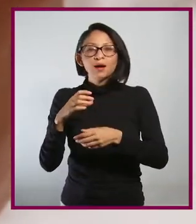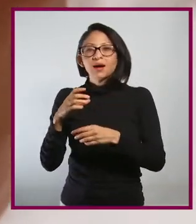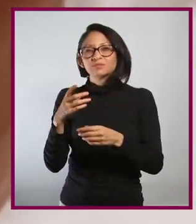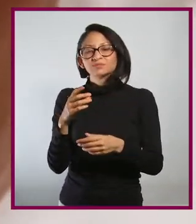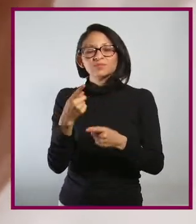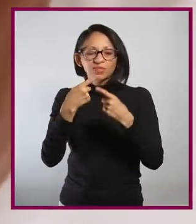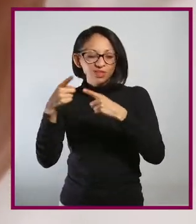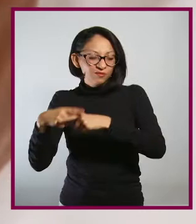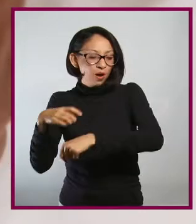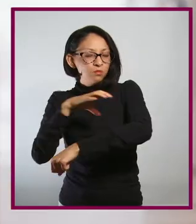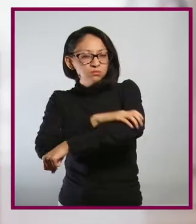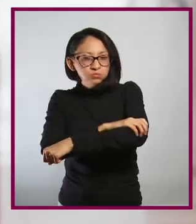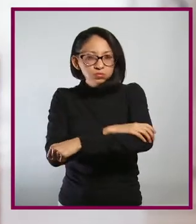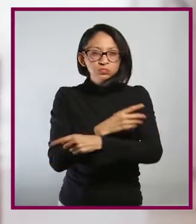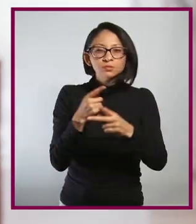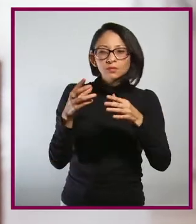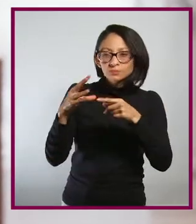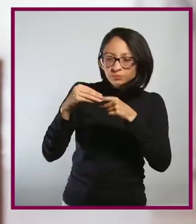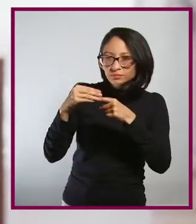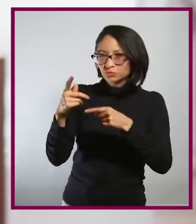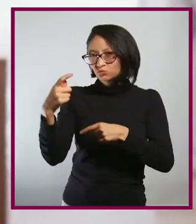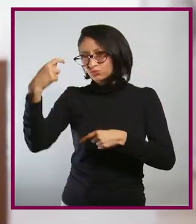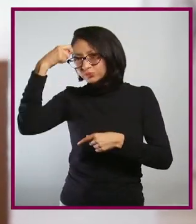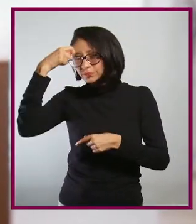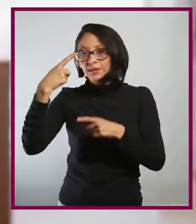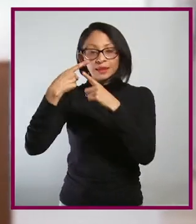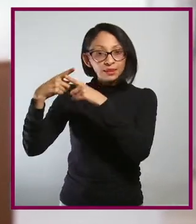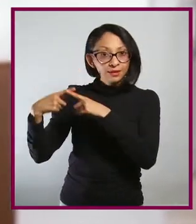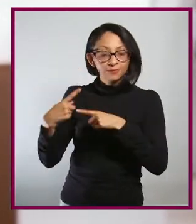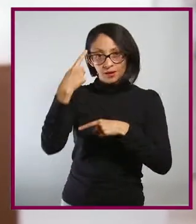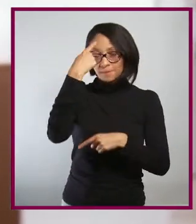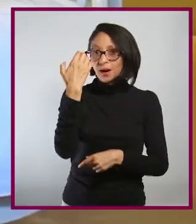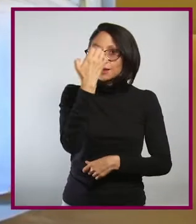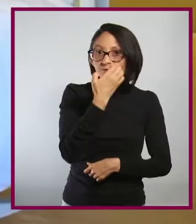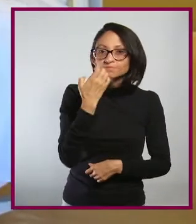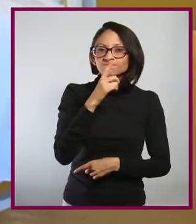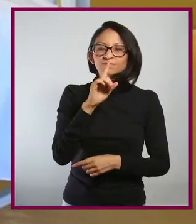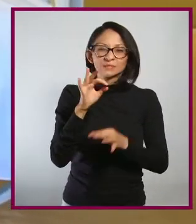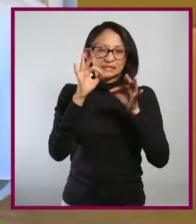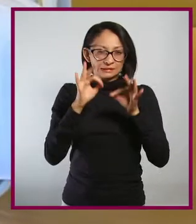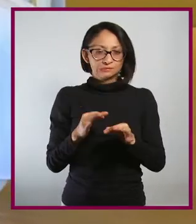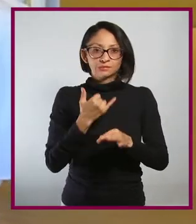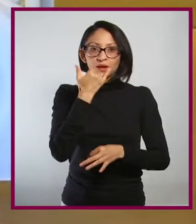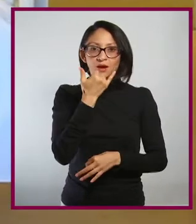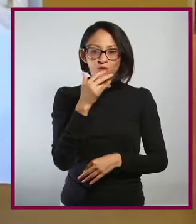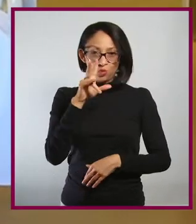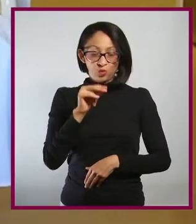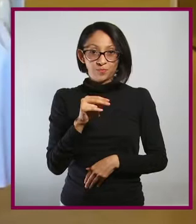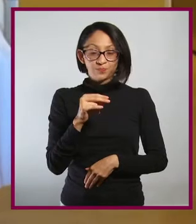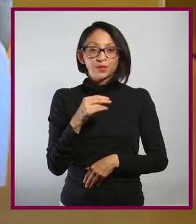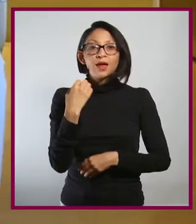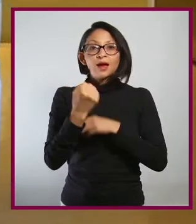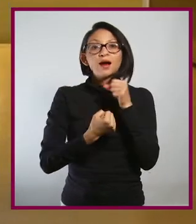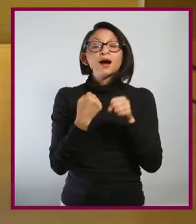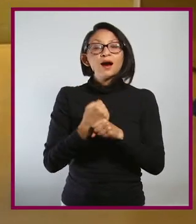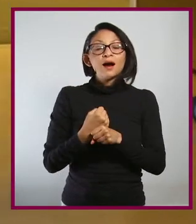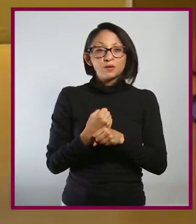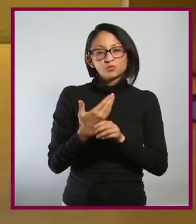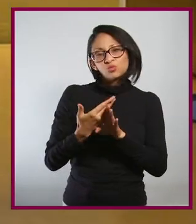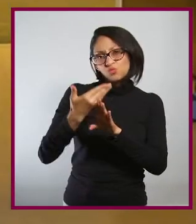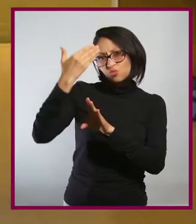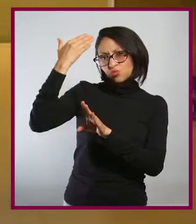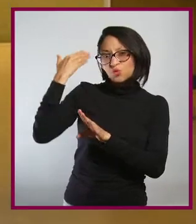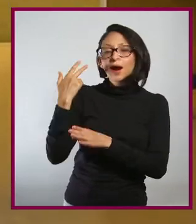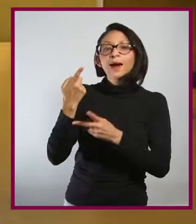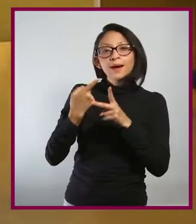medición con los cuales la historia clínica ganó precisión. Finalmente, durante la segunda mitad del siglo XX comenzó